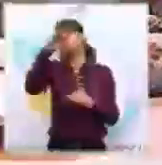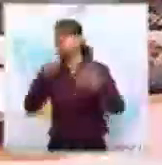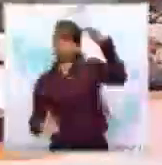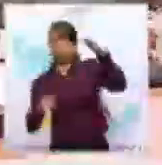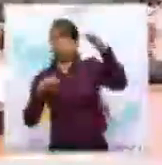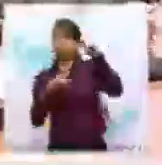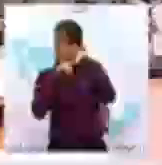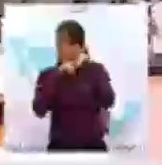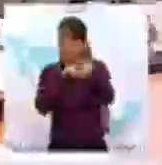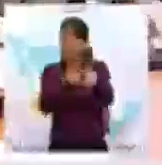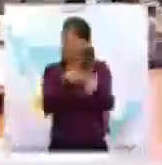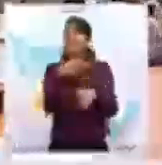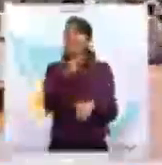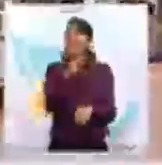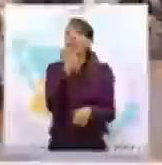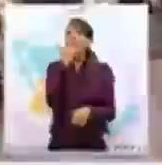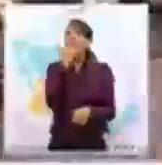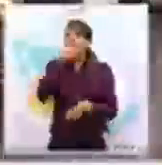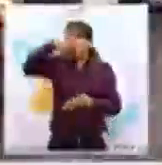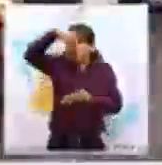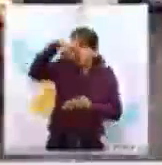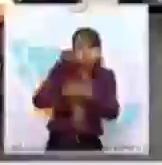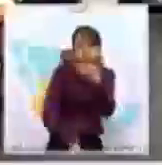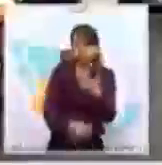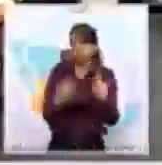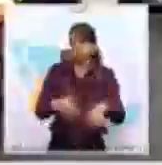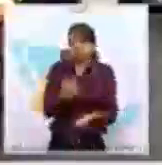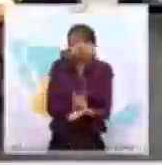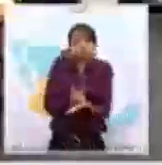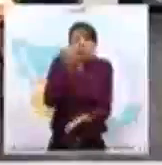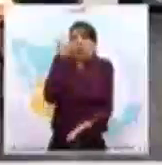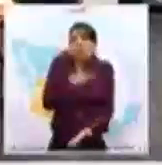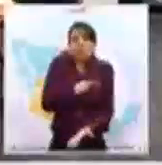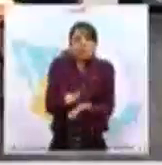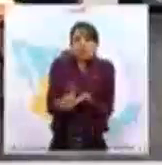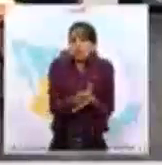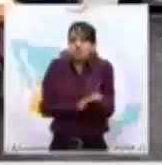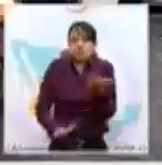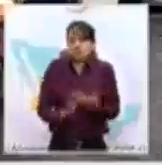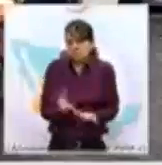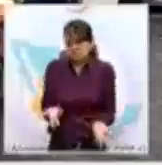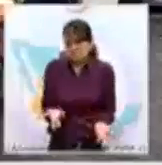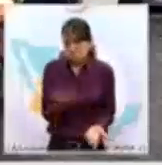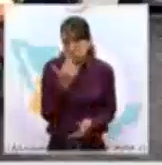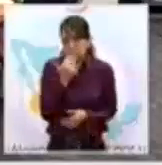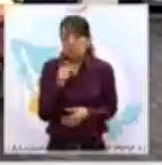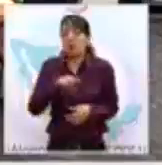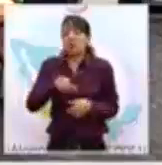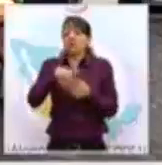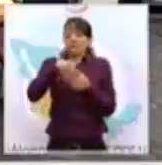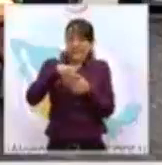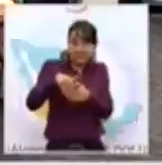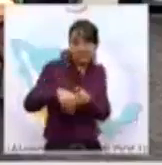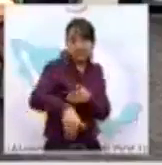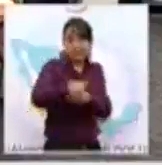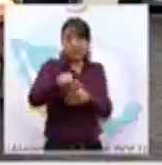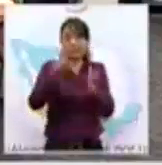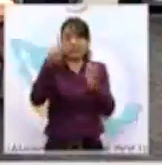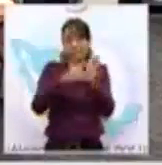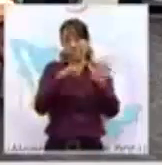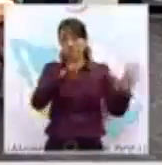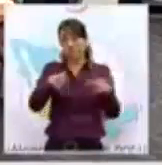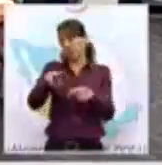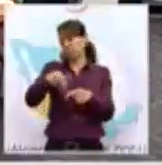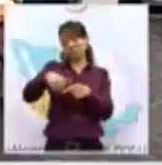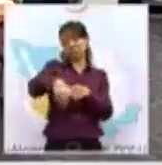país empobrecedor, ese es un poco. A partir de 82 en adelante, México se vuelve un país desigual y